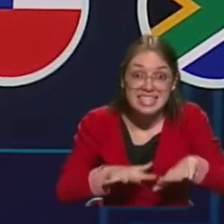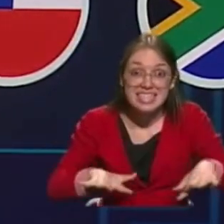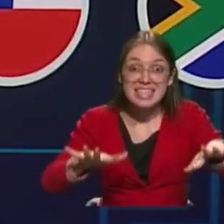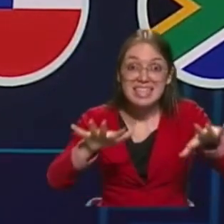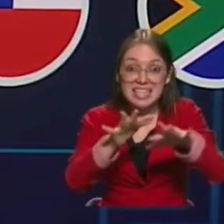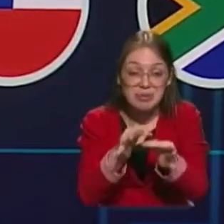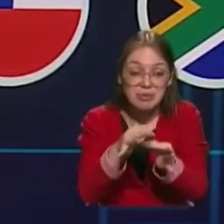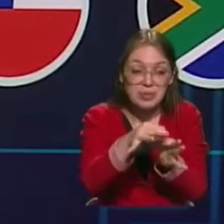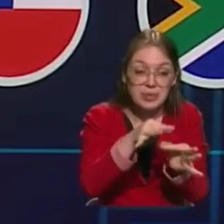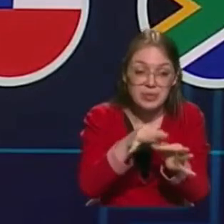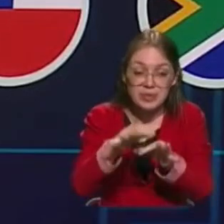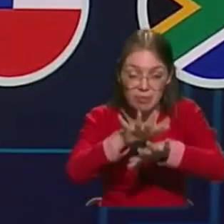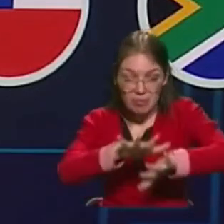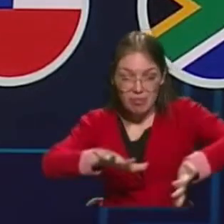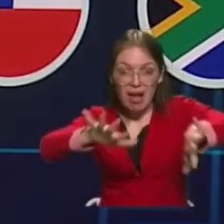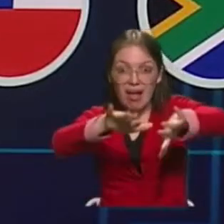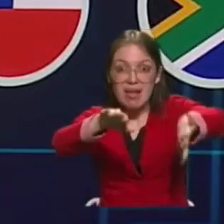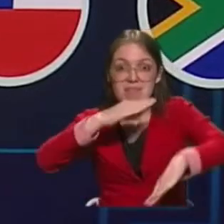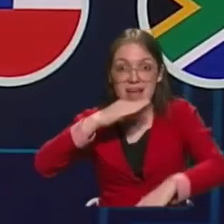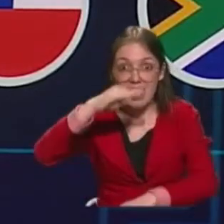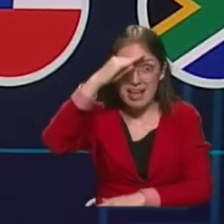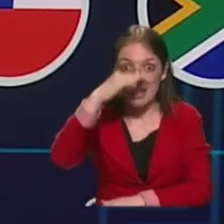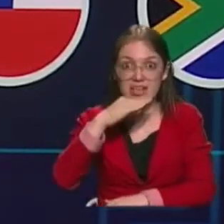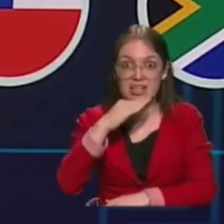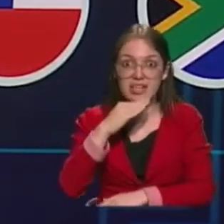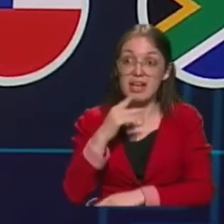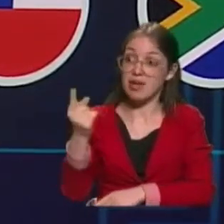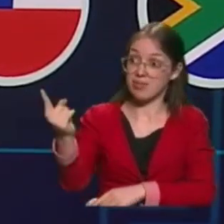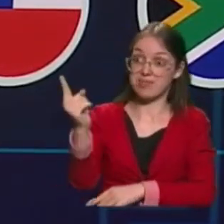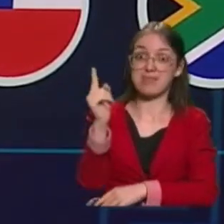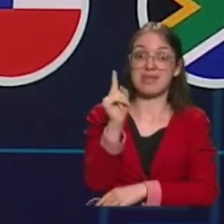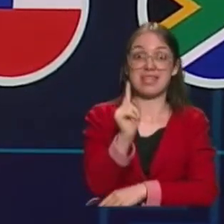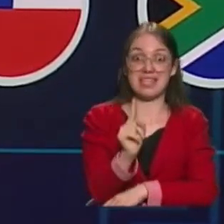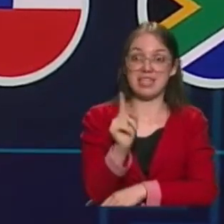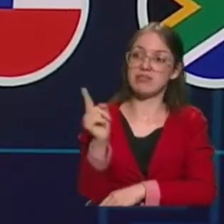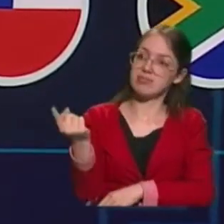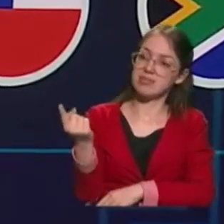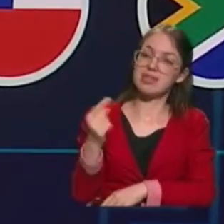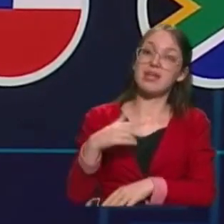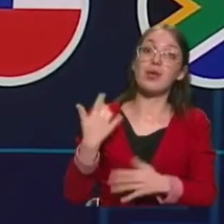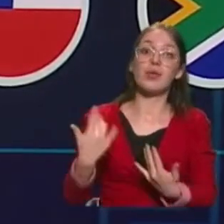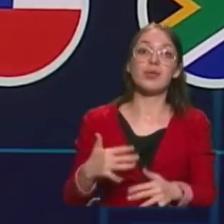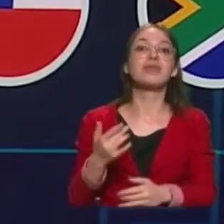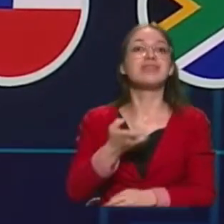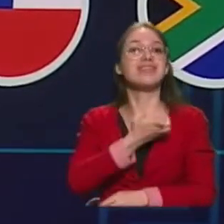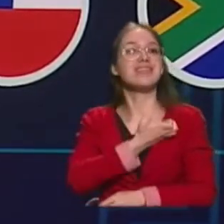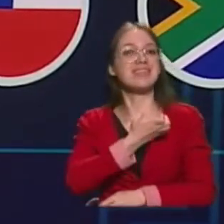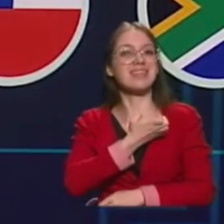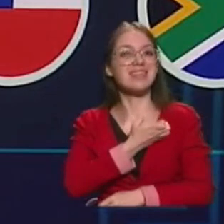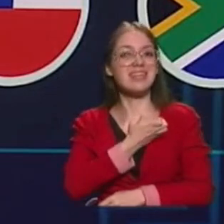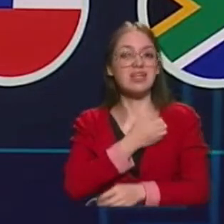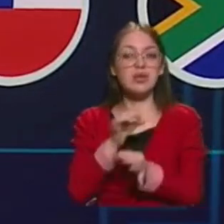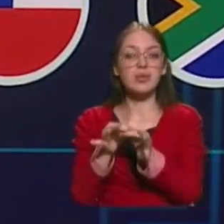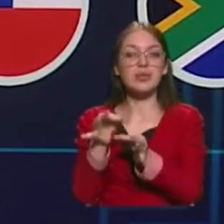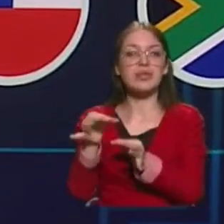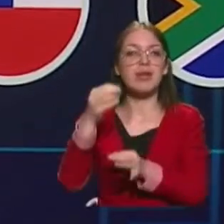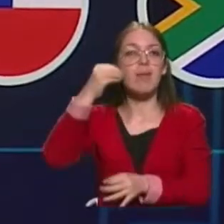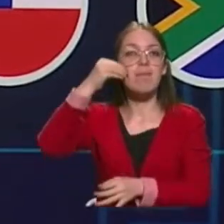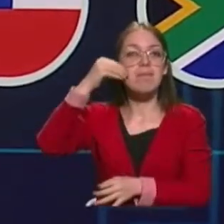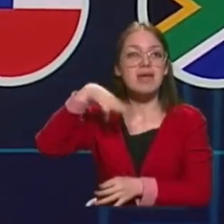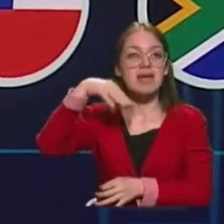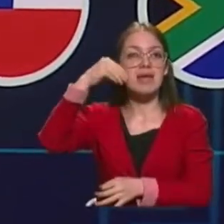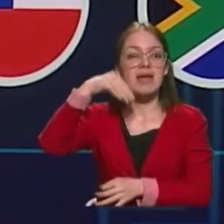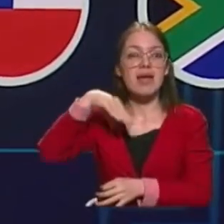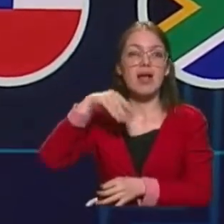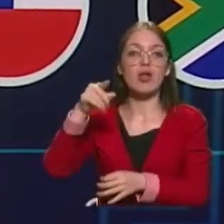nuestros municipios del valle de aburrá por esa razón es momento de saludar al siguiente ponente que es el alcalde del municipio de envigado braulio